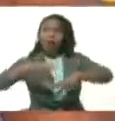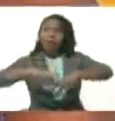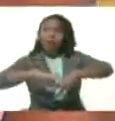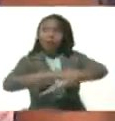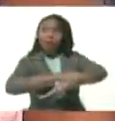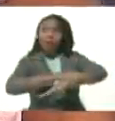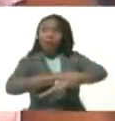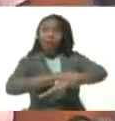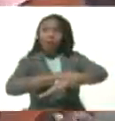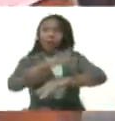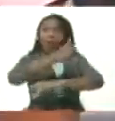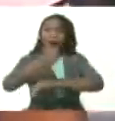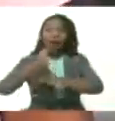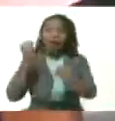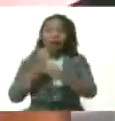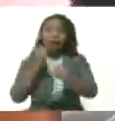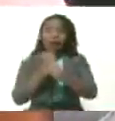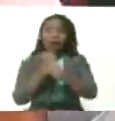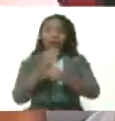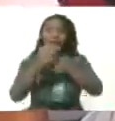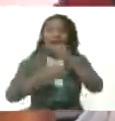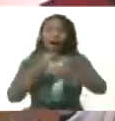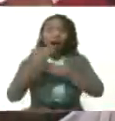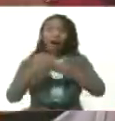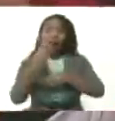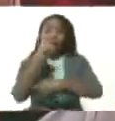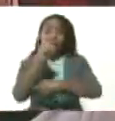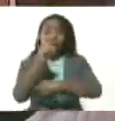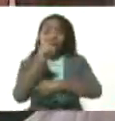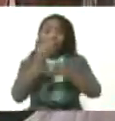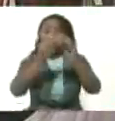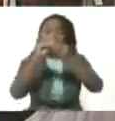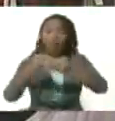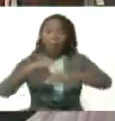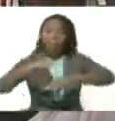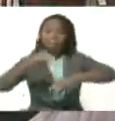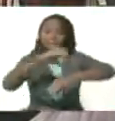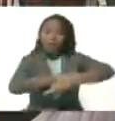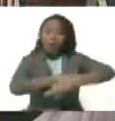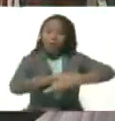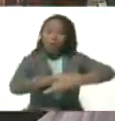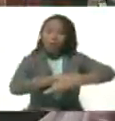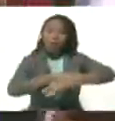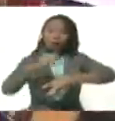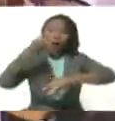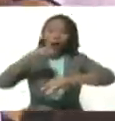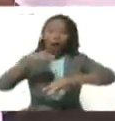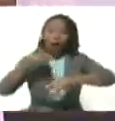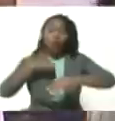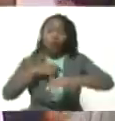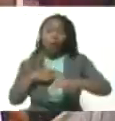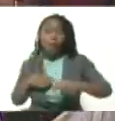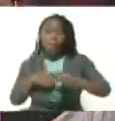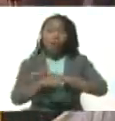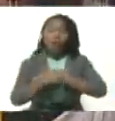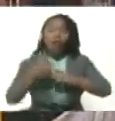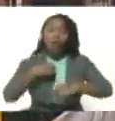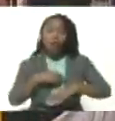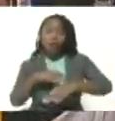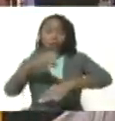acá trabajador de droguería de Nena, se le asigna un login. Nosotros ingresamos aquí con nuestro